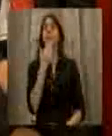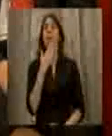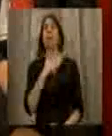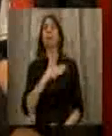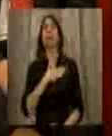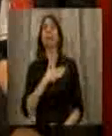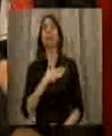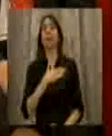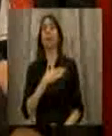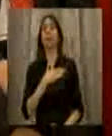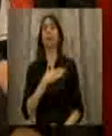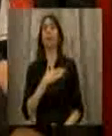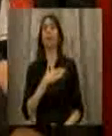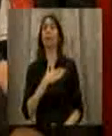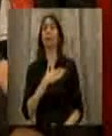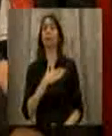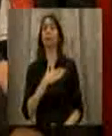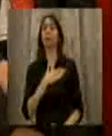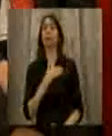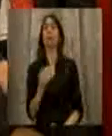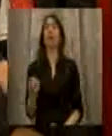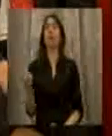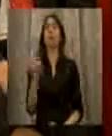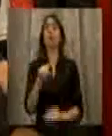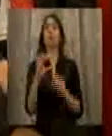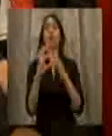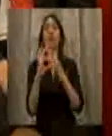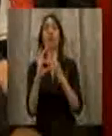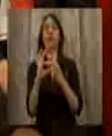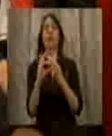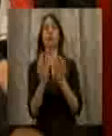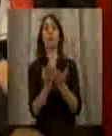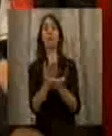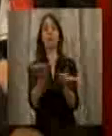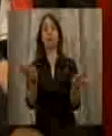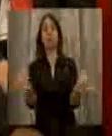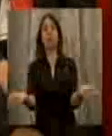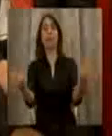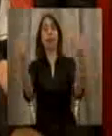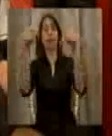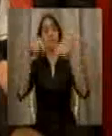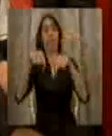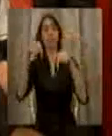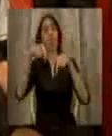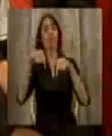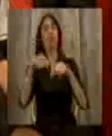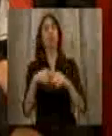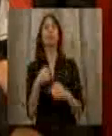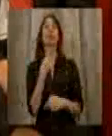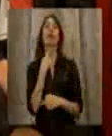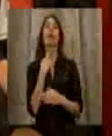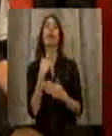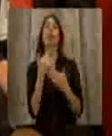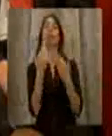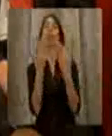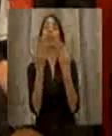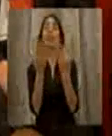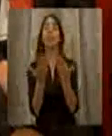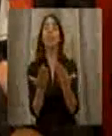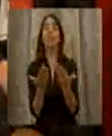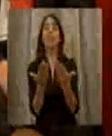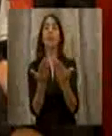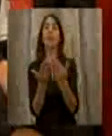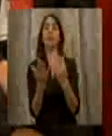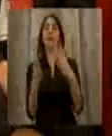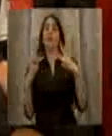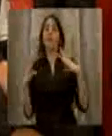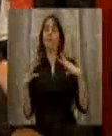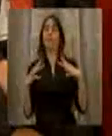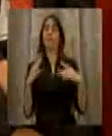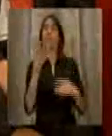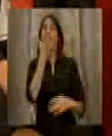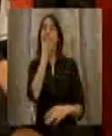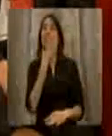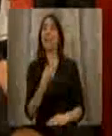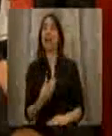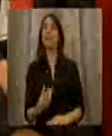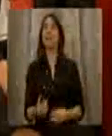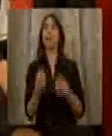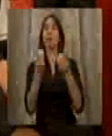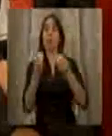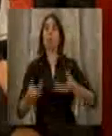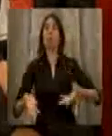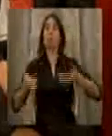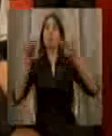volver a agradecer vuestra presencia, desearles una feliz Navidad y un